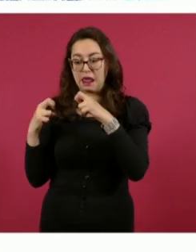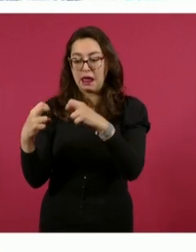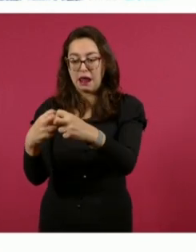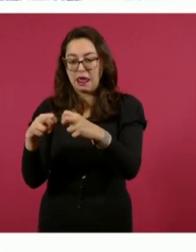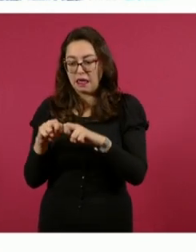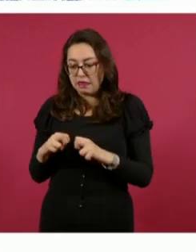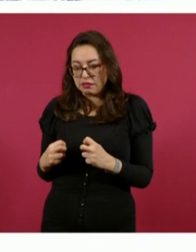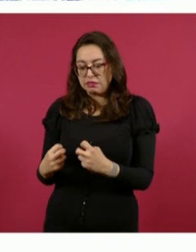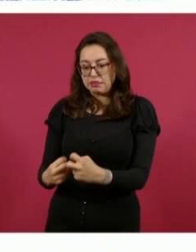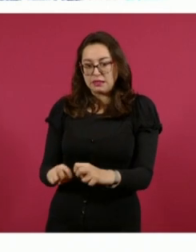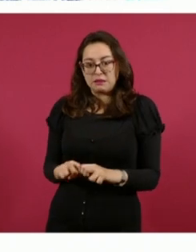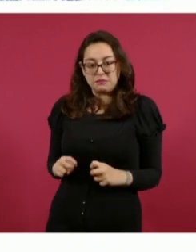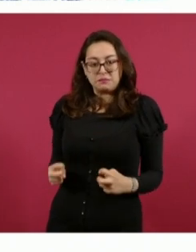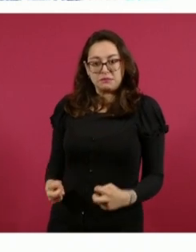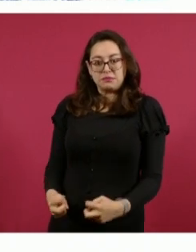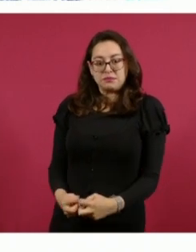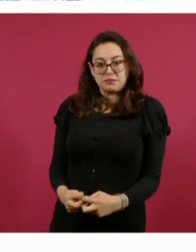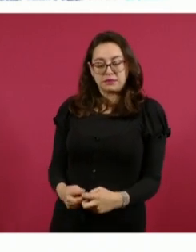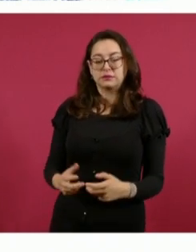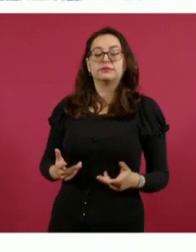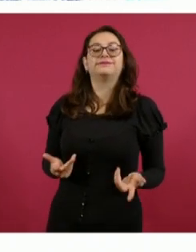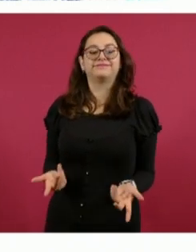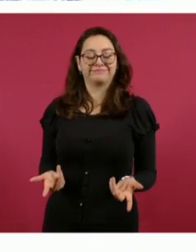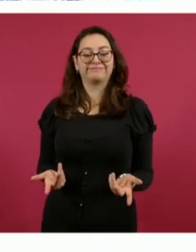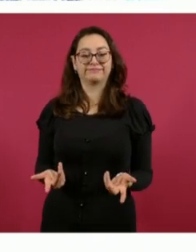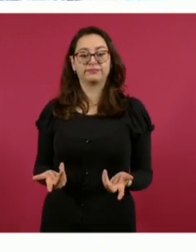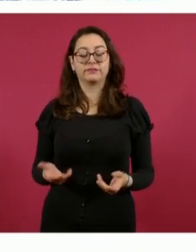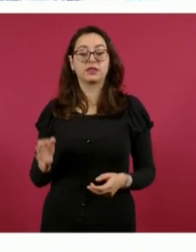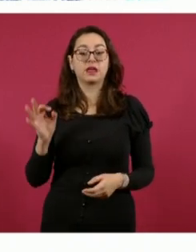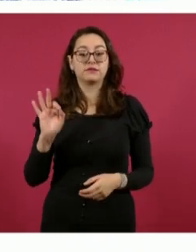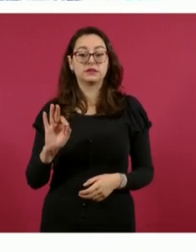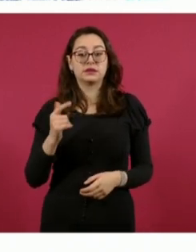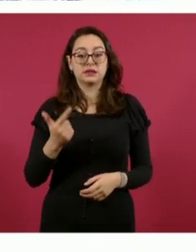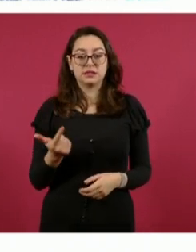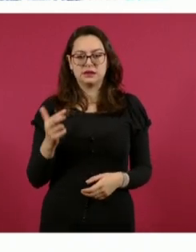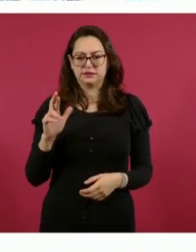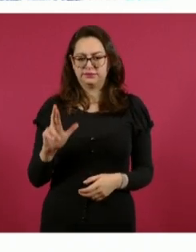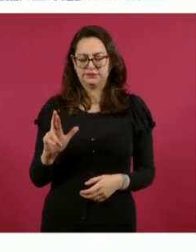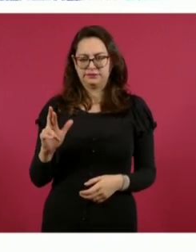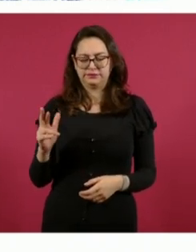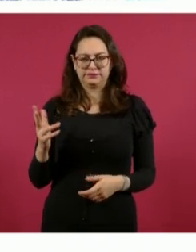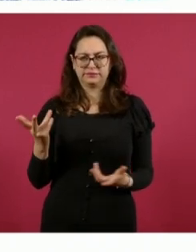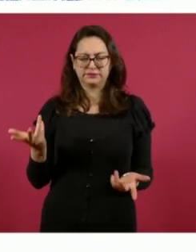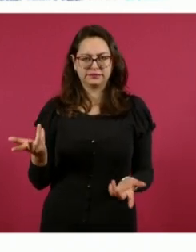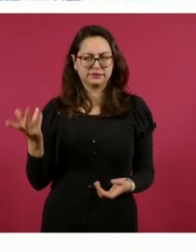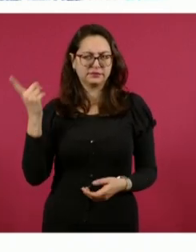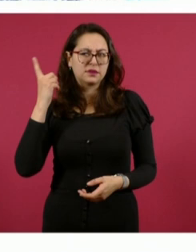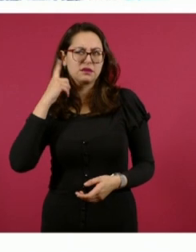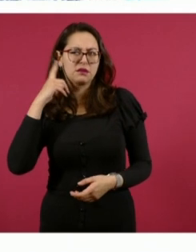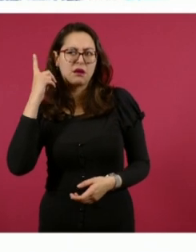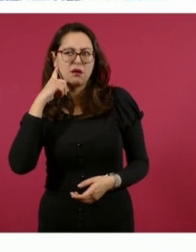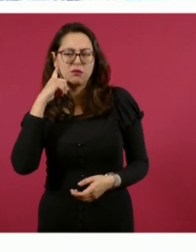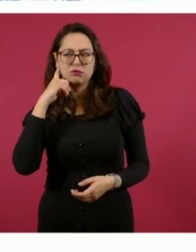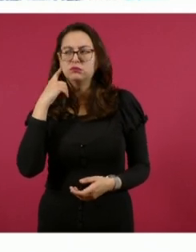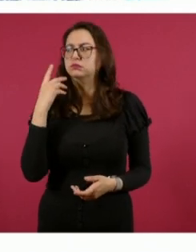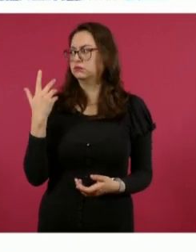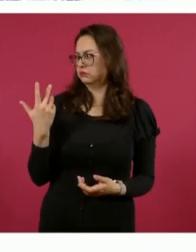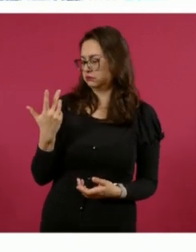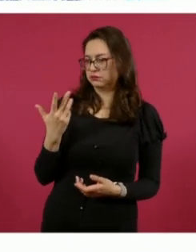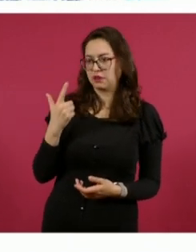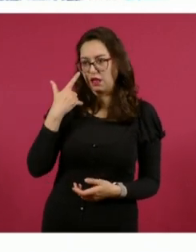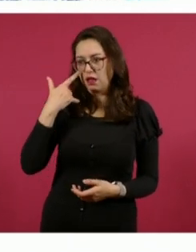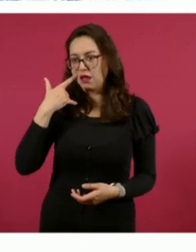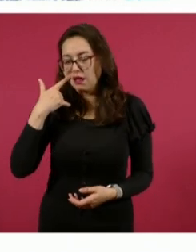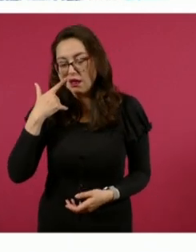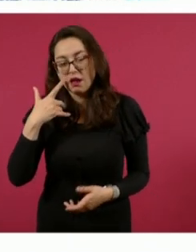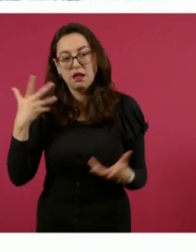una denuncia anónima, la Fiscalía General de la República realizó la inspección de los contenedores y localizó y rescató